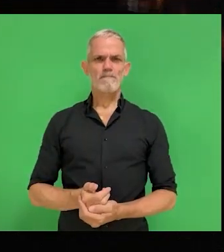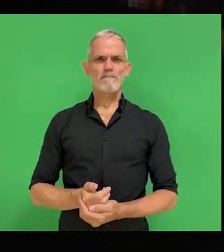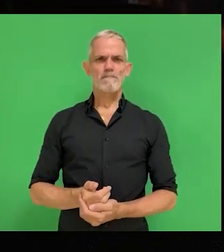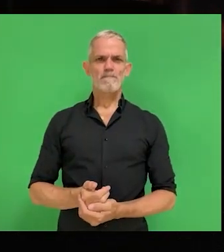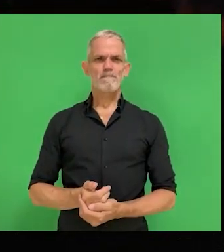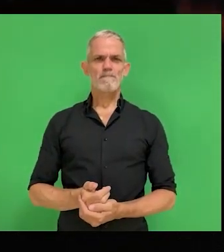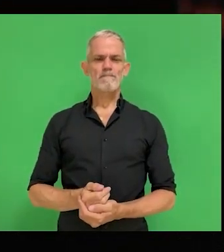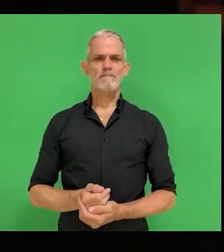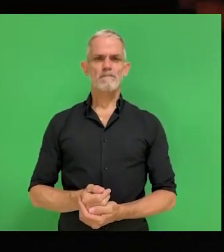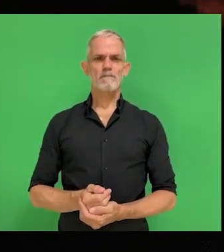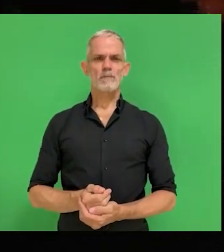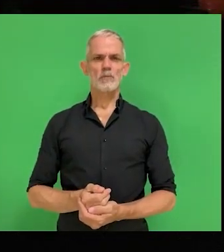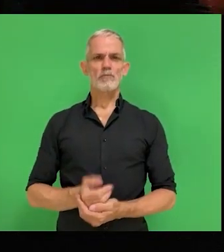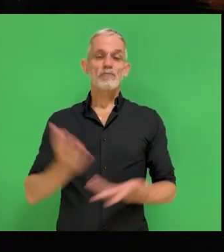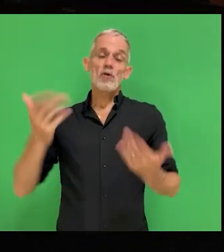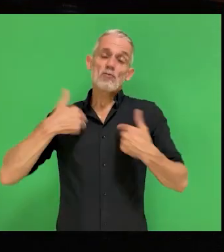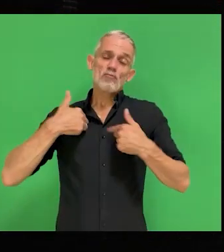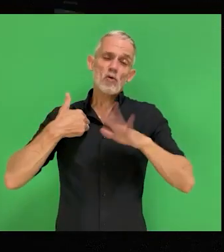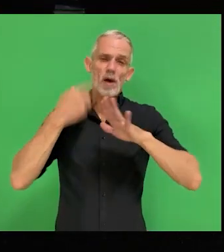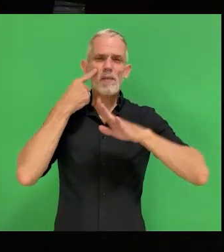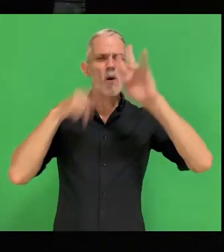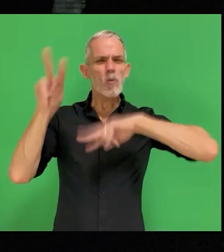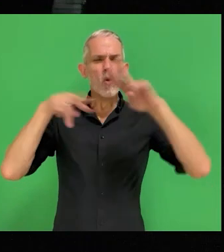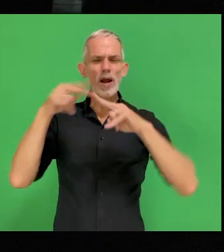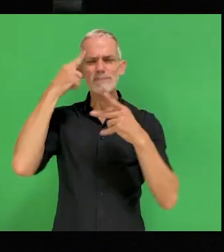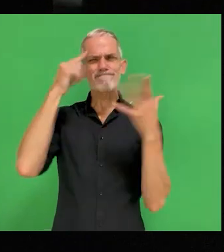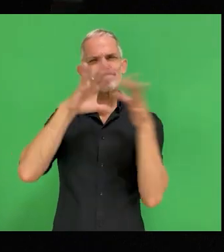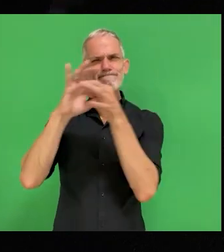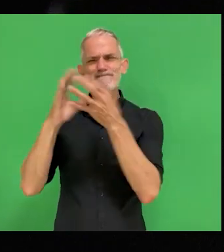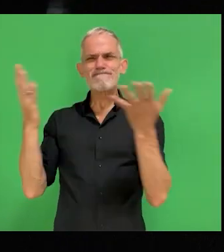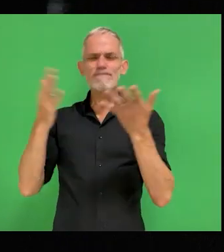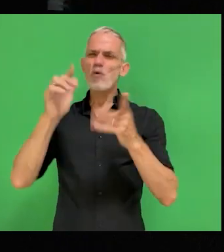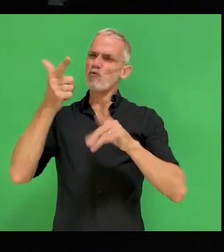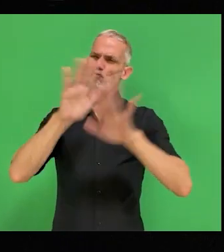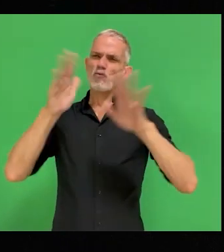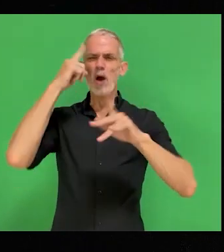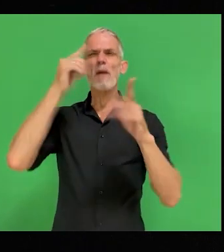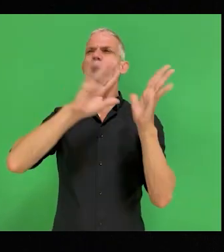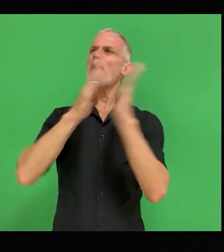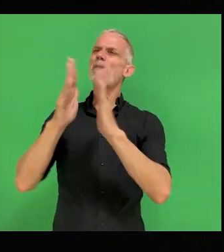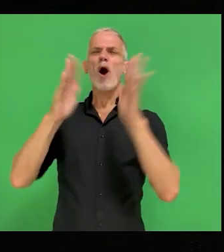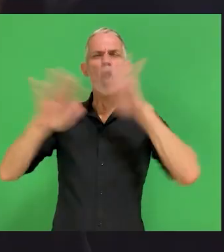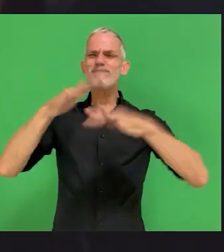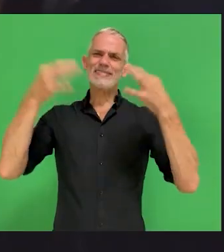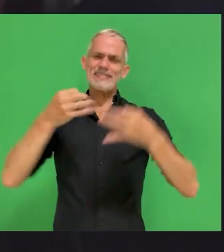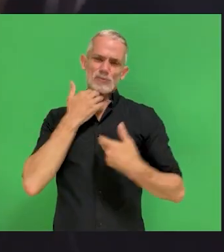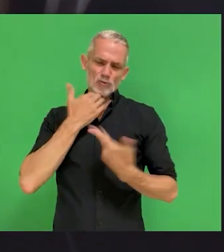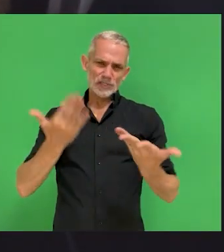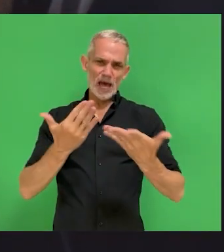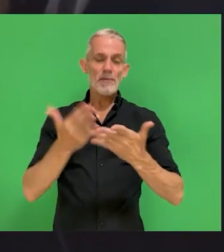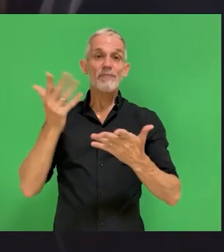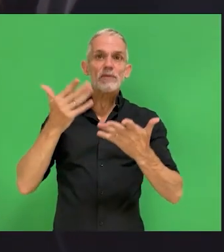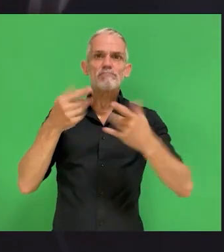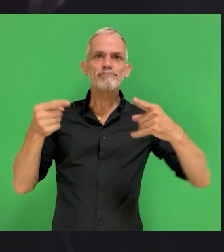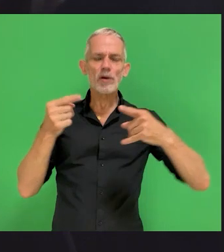y de noche desde lo alto. Yo por ahí como que traté de buscarle la lógica, pero no hay que hacerlo porque nunca lo vas a saber. Y por supuesto que es